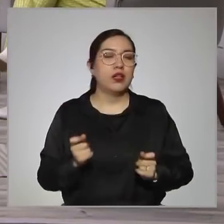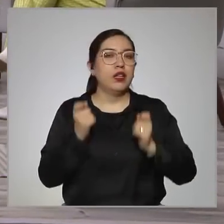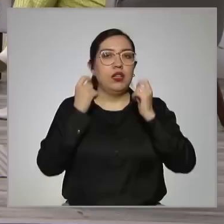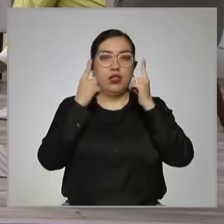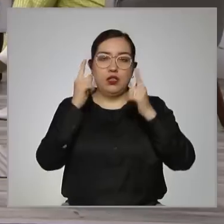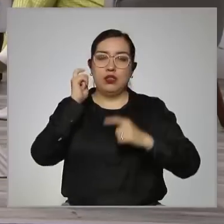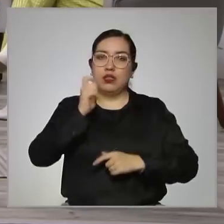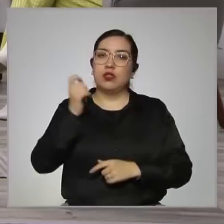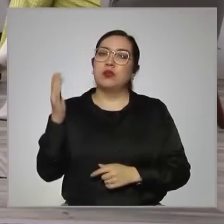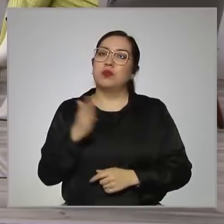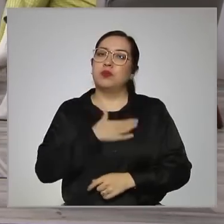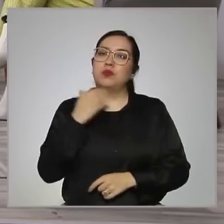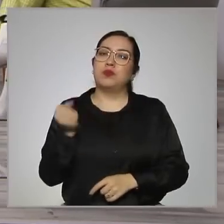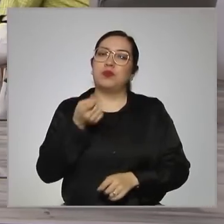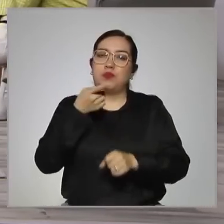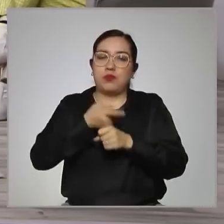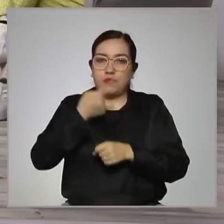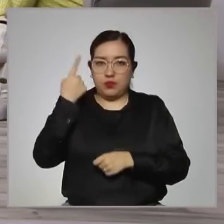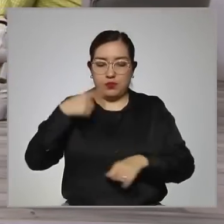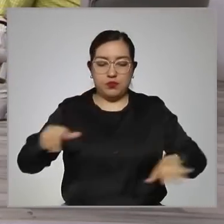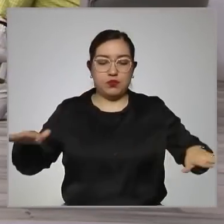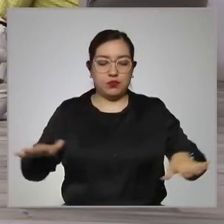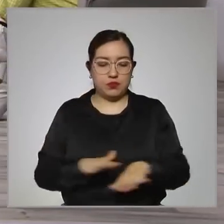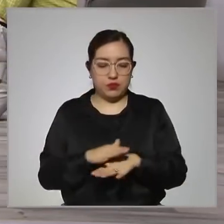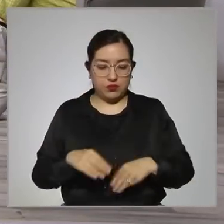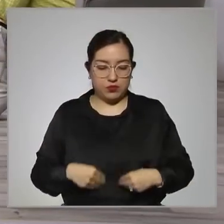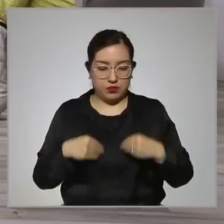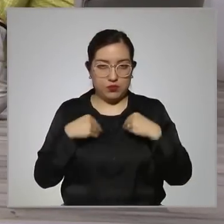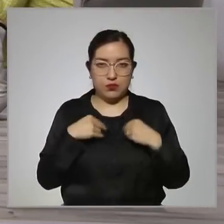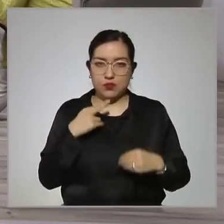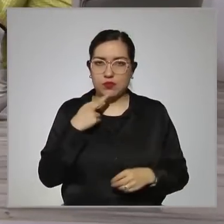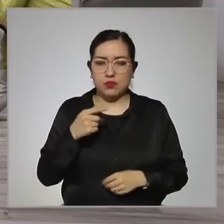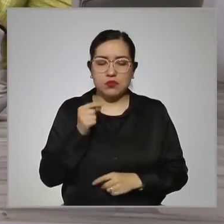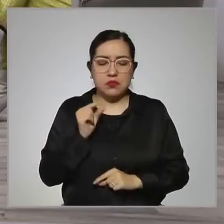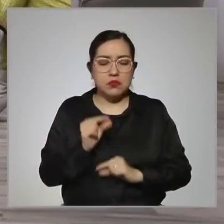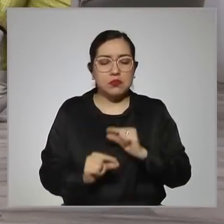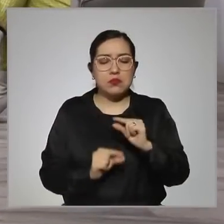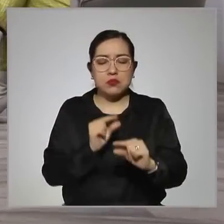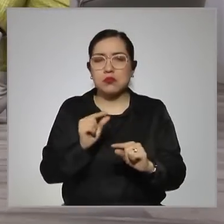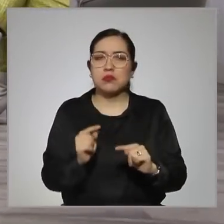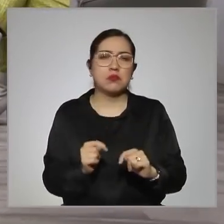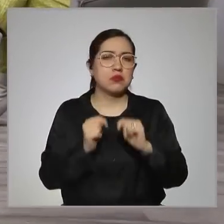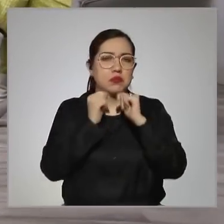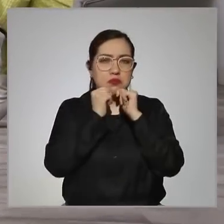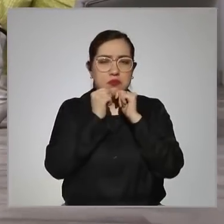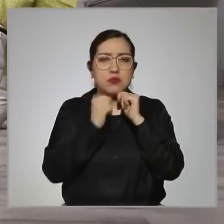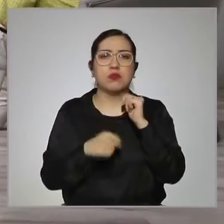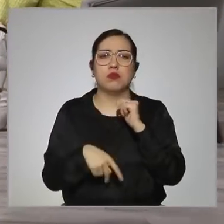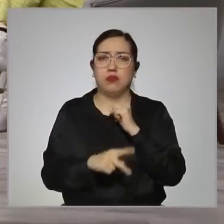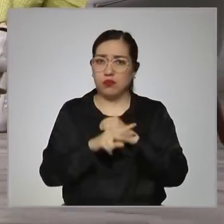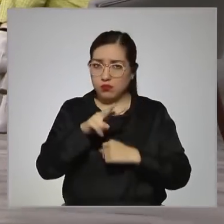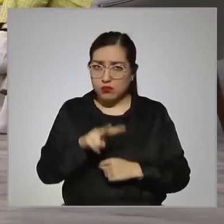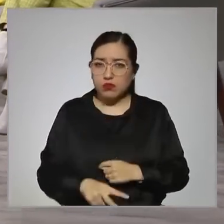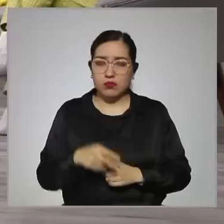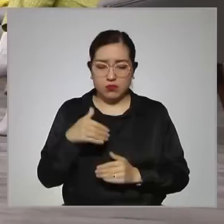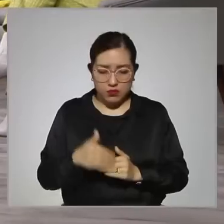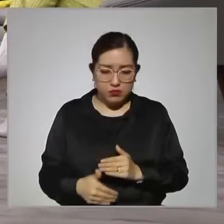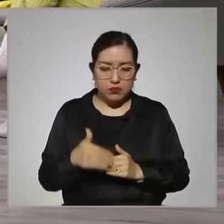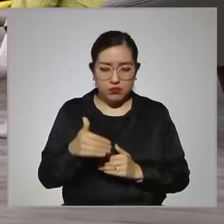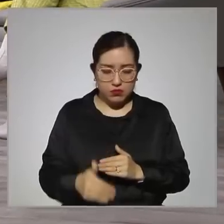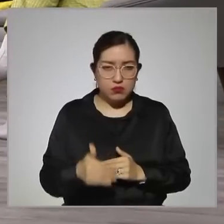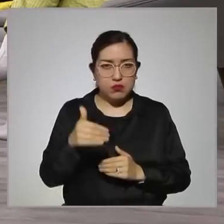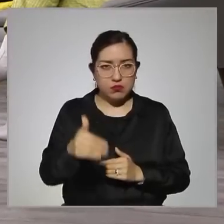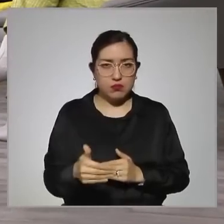la oportunidad para hacer un cambio en nuestras vidas, por muy pequeño que sea, pero de verdad, cada momento en